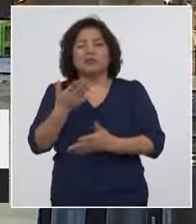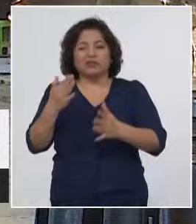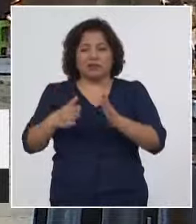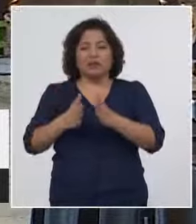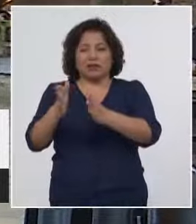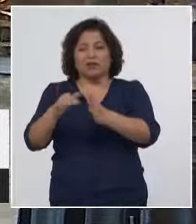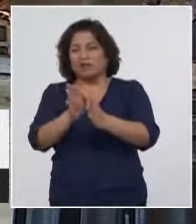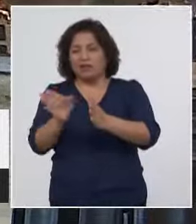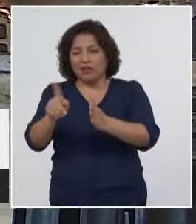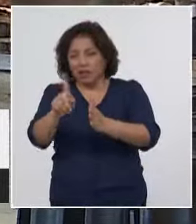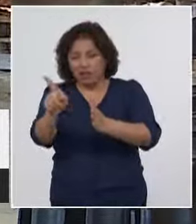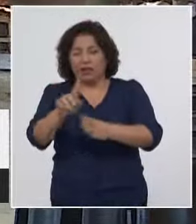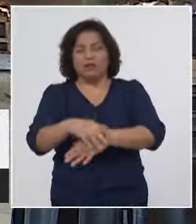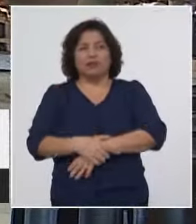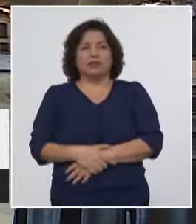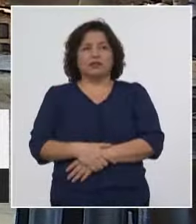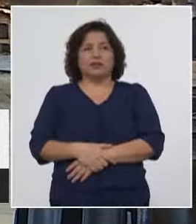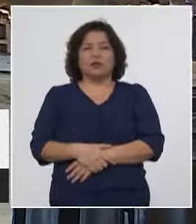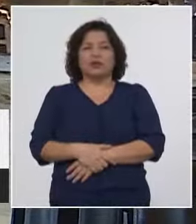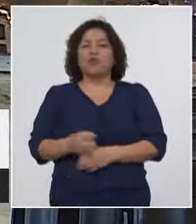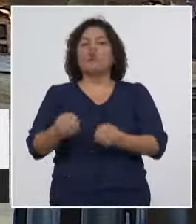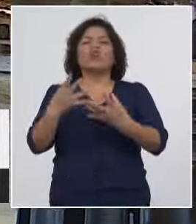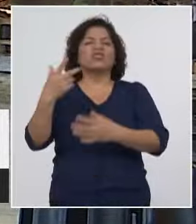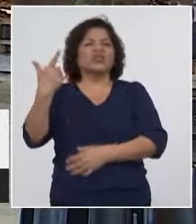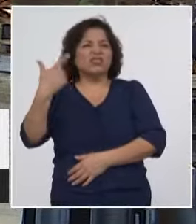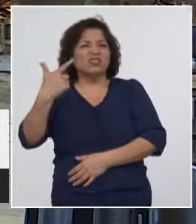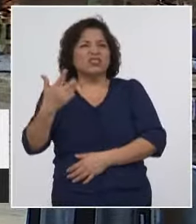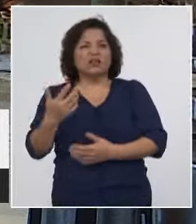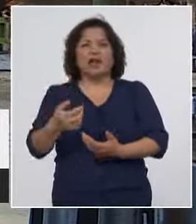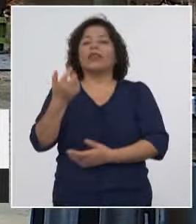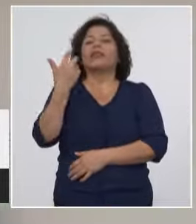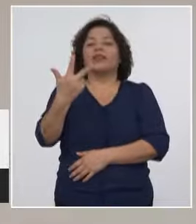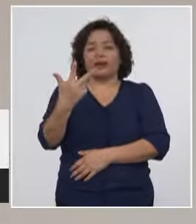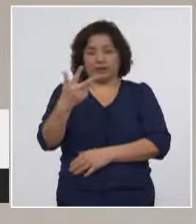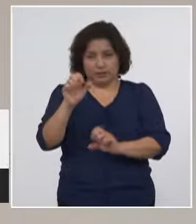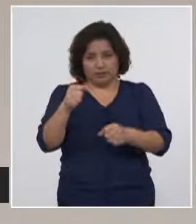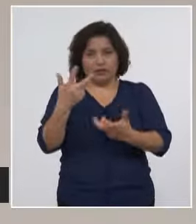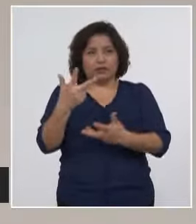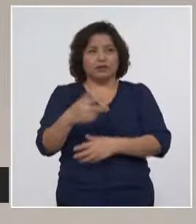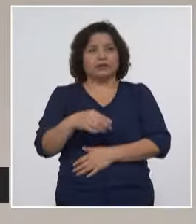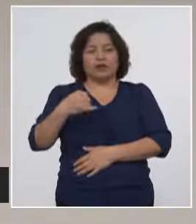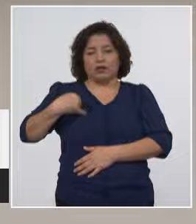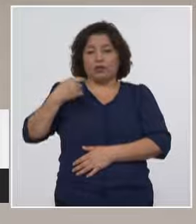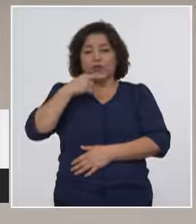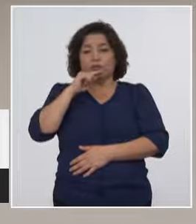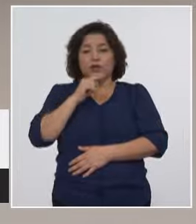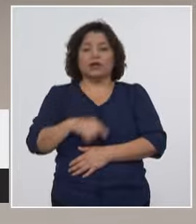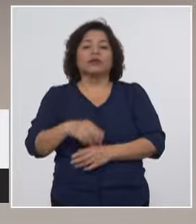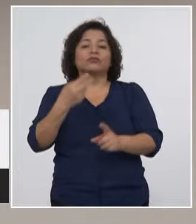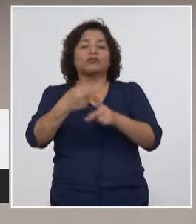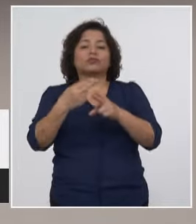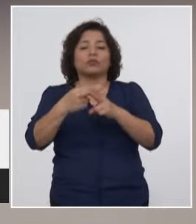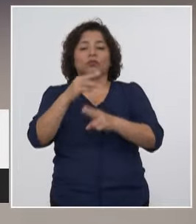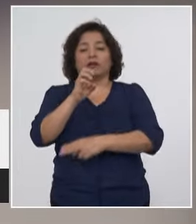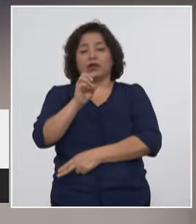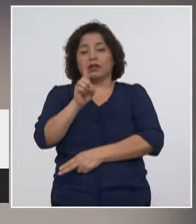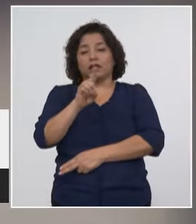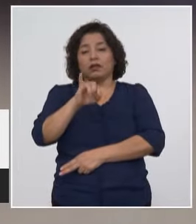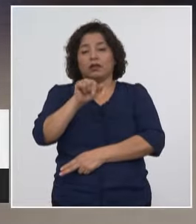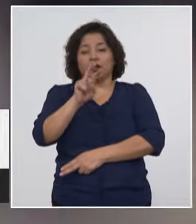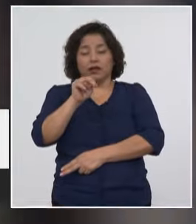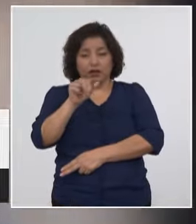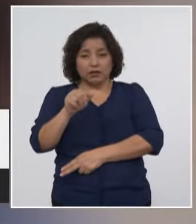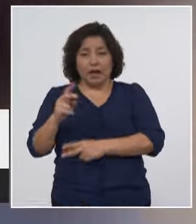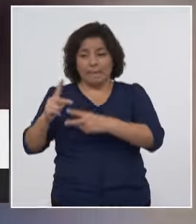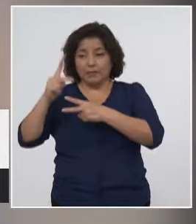para allá, para ahí. ¿Y sabes cuántos balazos fueron? 3 balazos. 3 balazos nomás. La joven madre fue identificada como Diana Abrego. Según los vecinos,